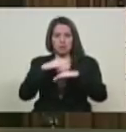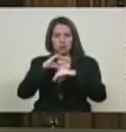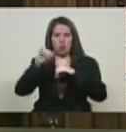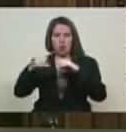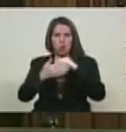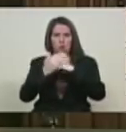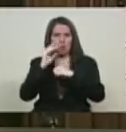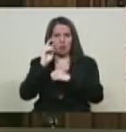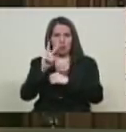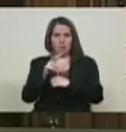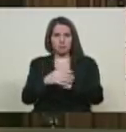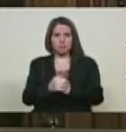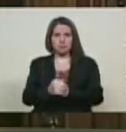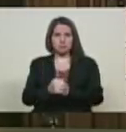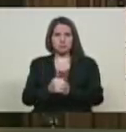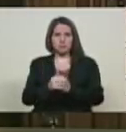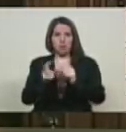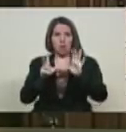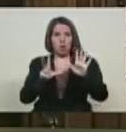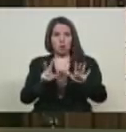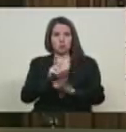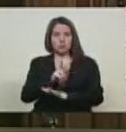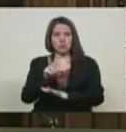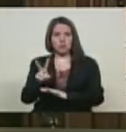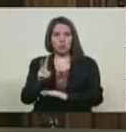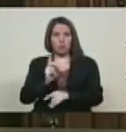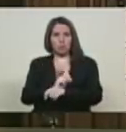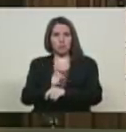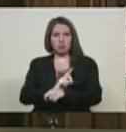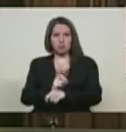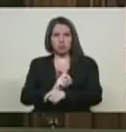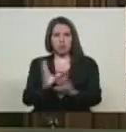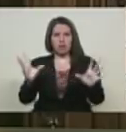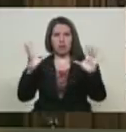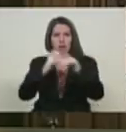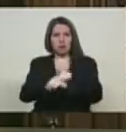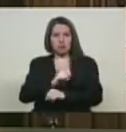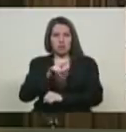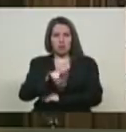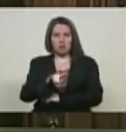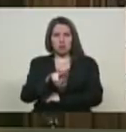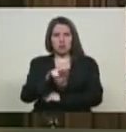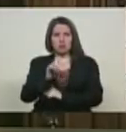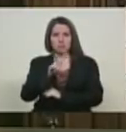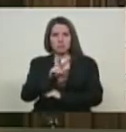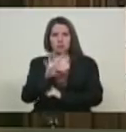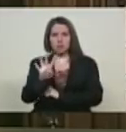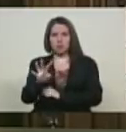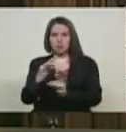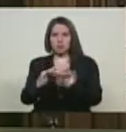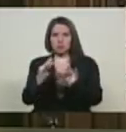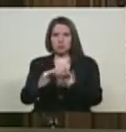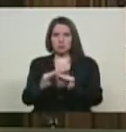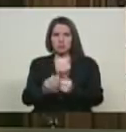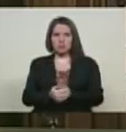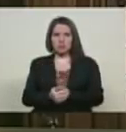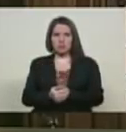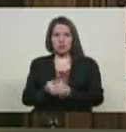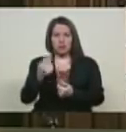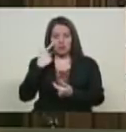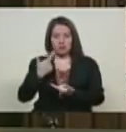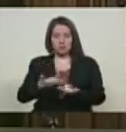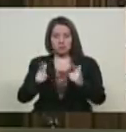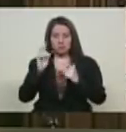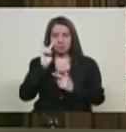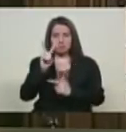Rodríguez, siendo las 8 y 22 minutos de la noche de este lunes 24 de septiembre. Adelante,